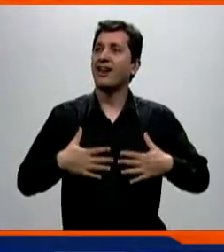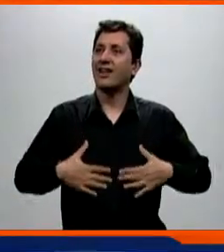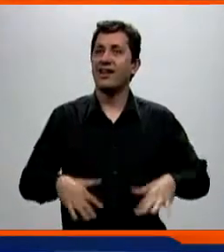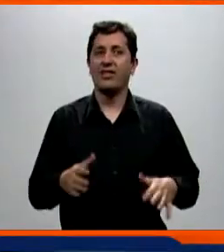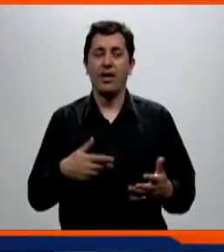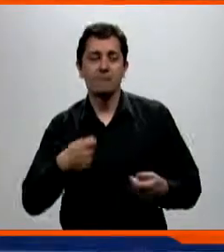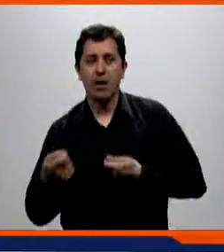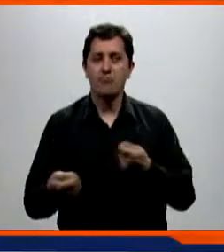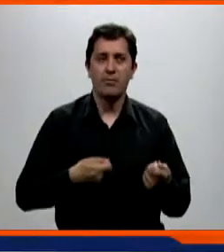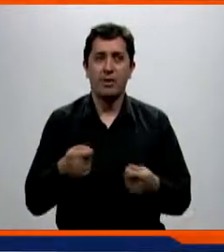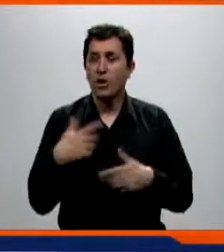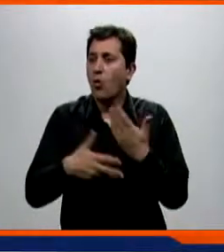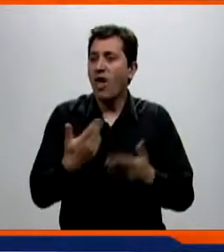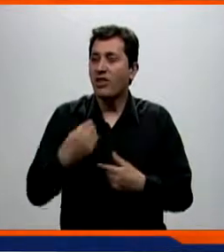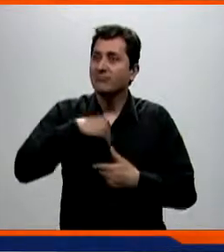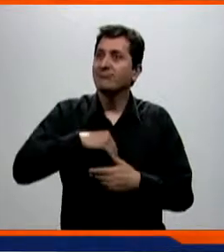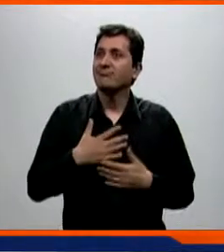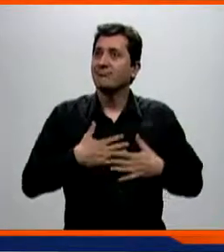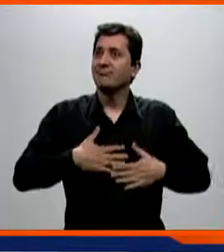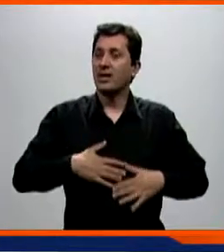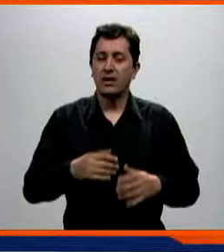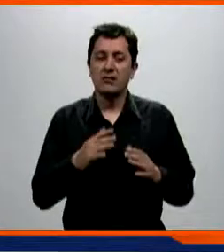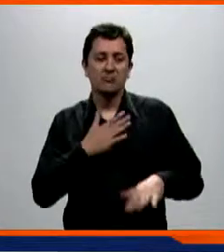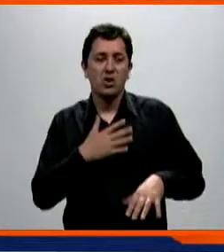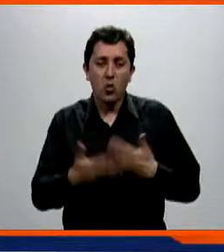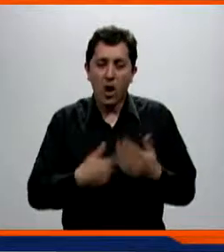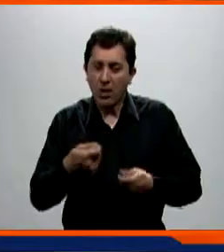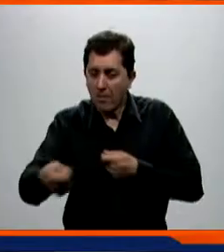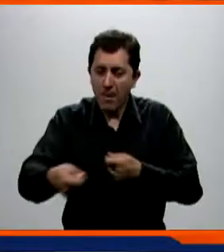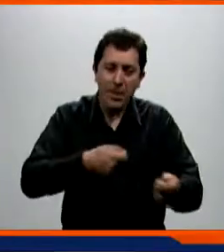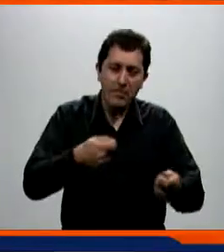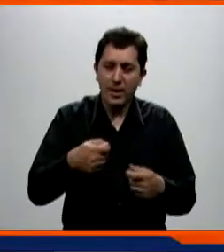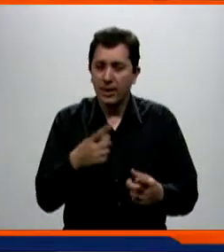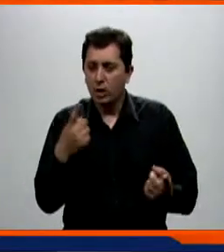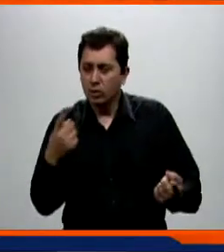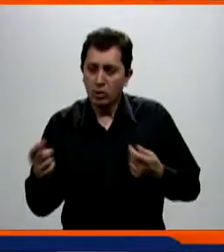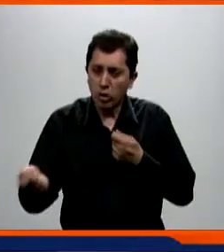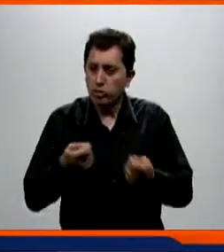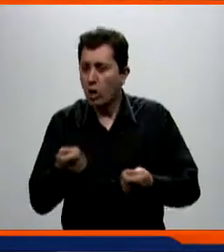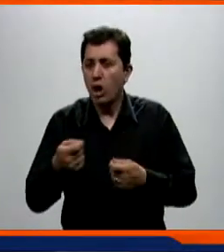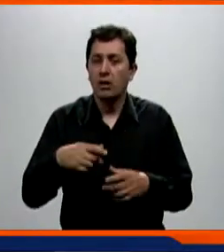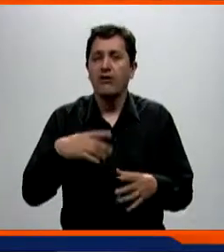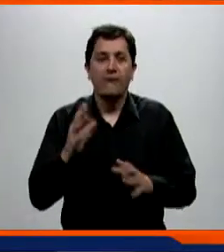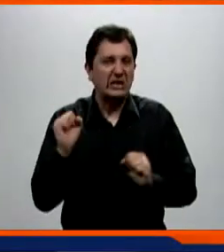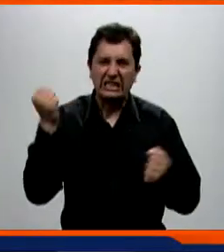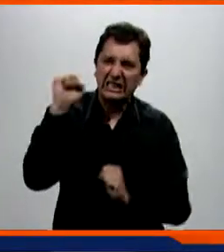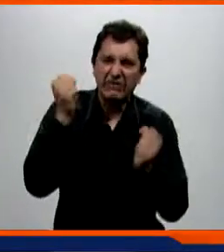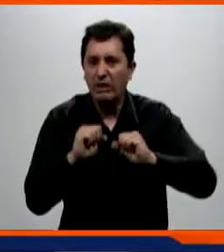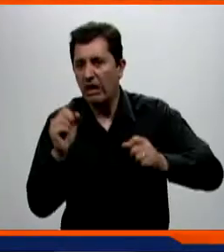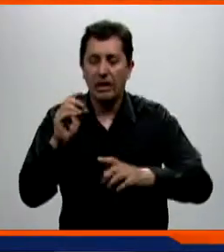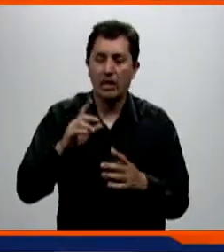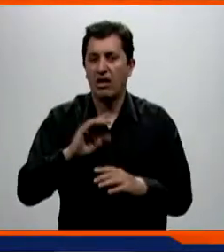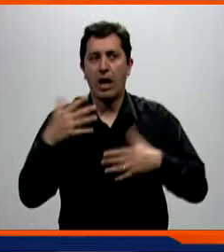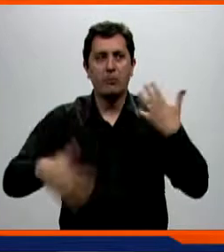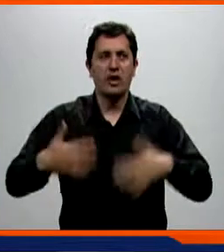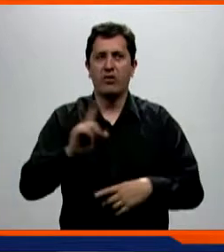que se gesta en sus propios jugadores. Me parece que pueden dominar mucho más el juego, lo empiezan a controlar y no está esa ansiedad de ir a buscarlo. Algo